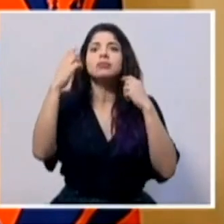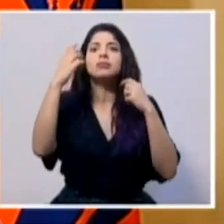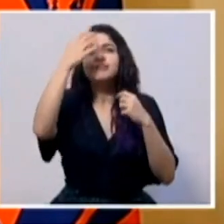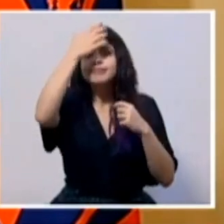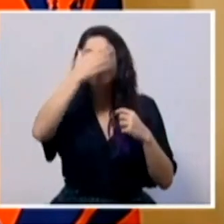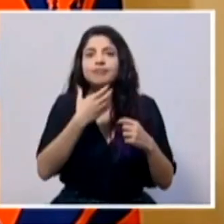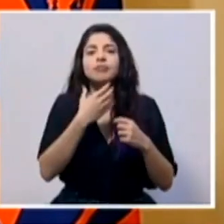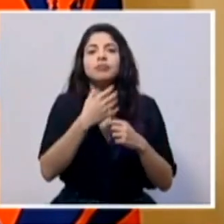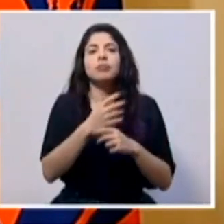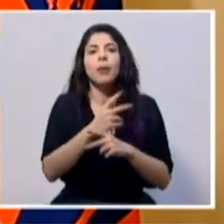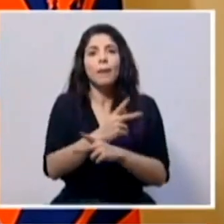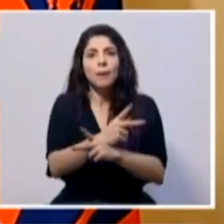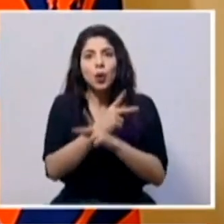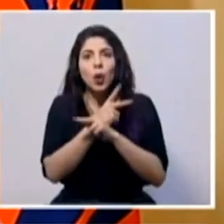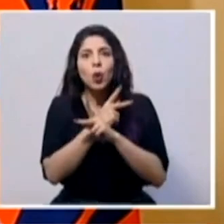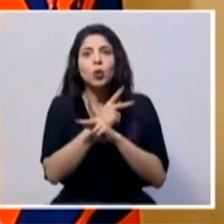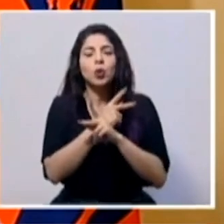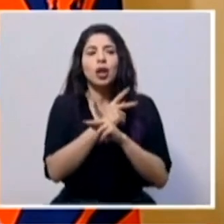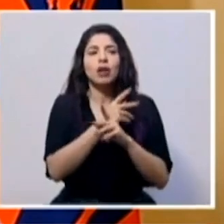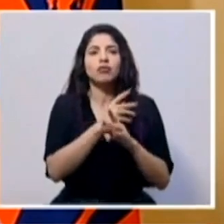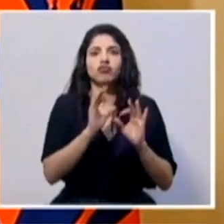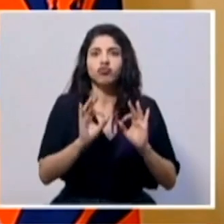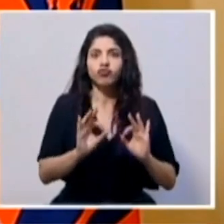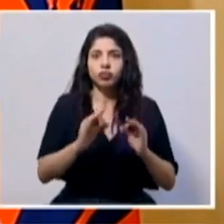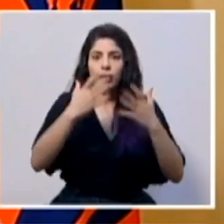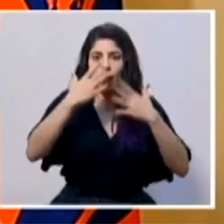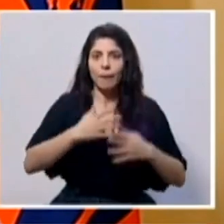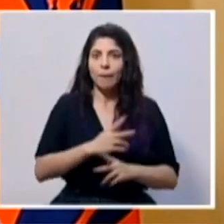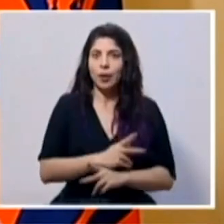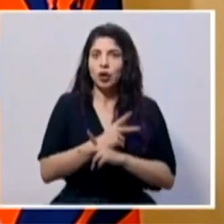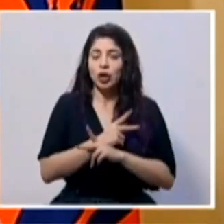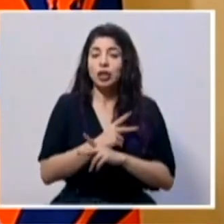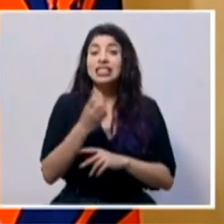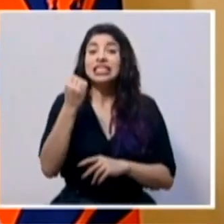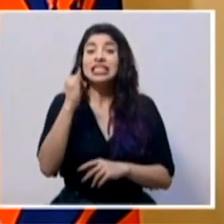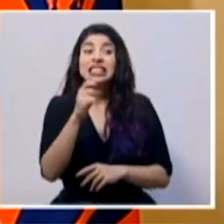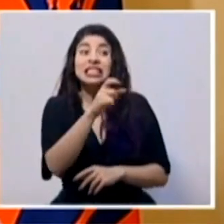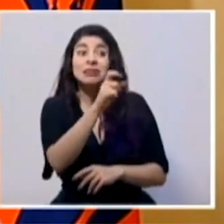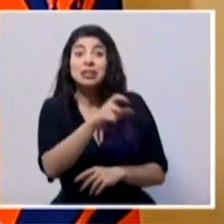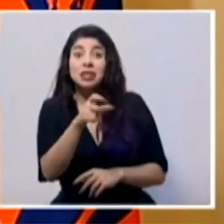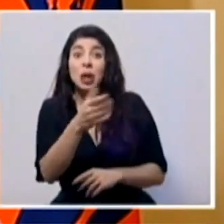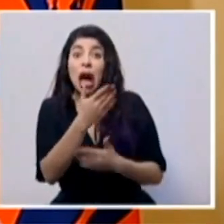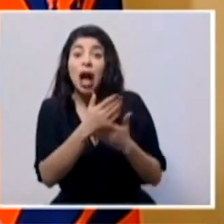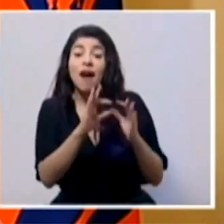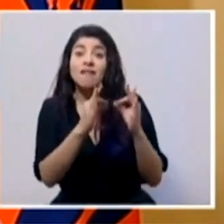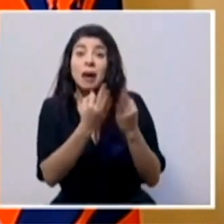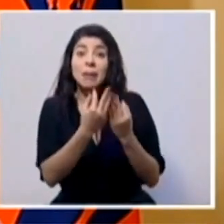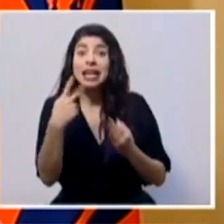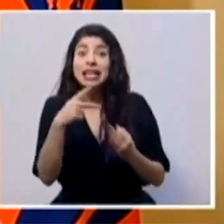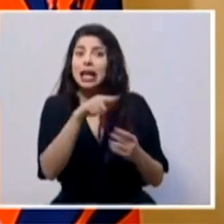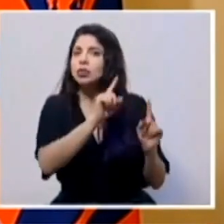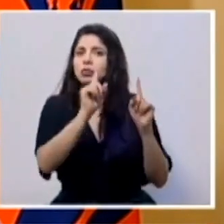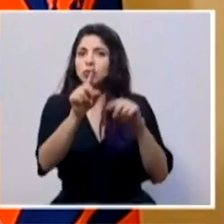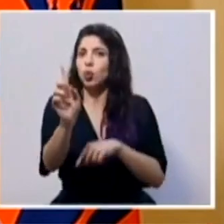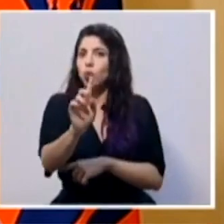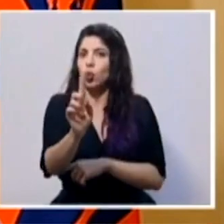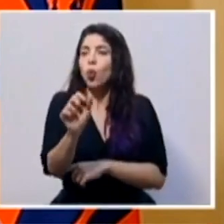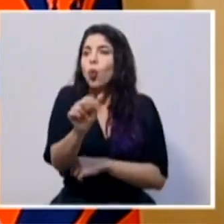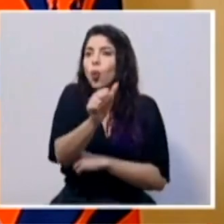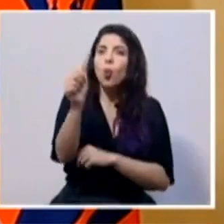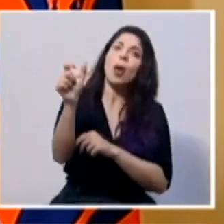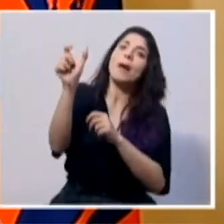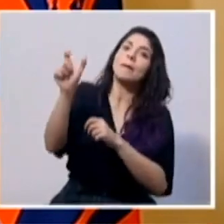careta, utilizando todas las medidas de protección. Si alguien de la familia tiene factores de riesgo, no vaya, que vaya